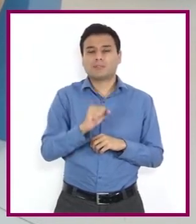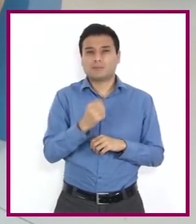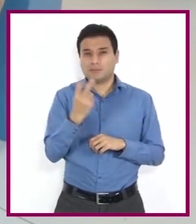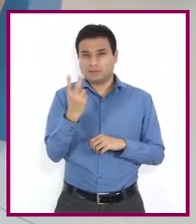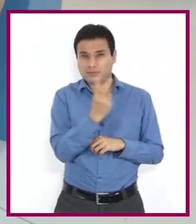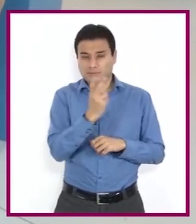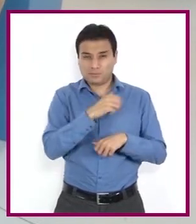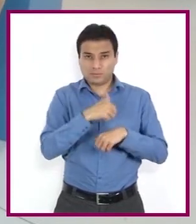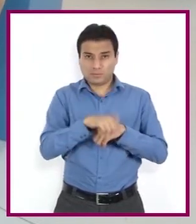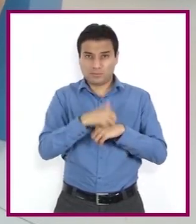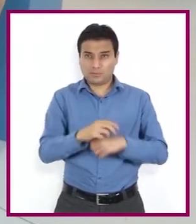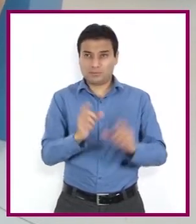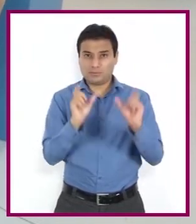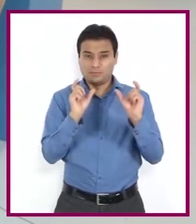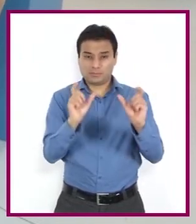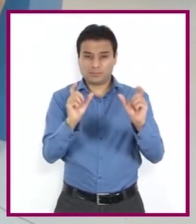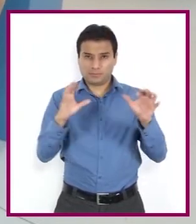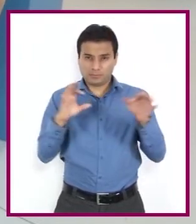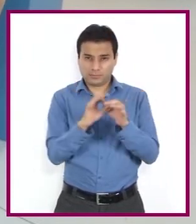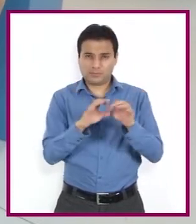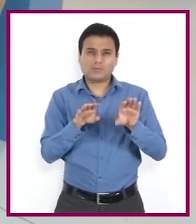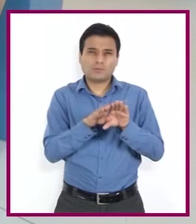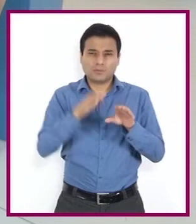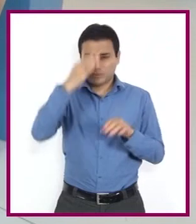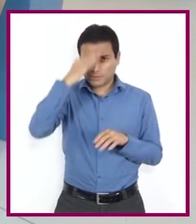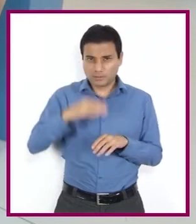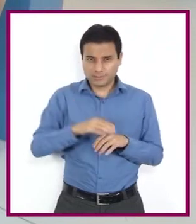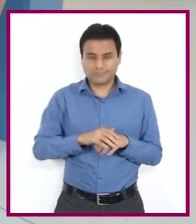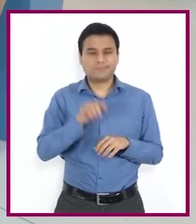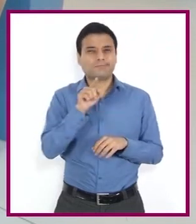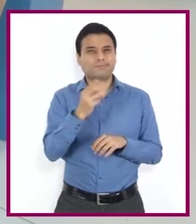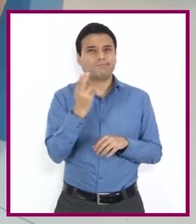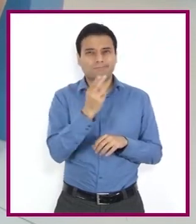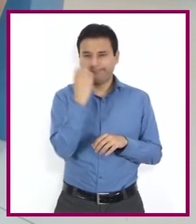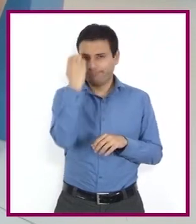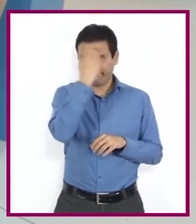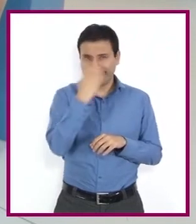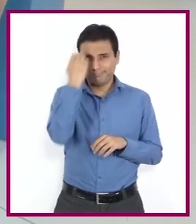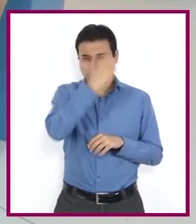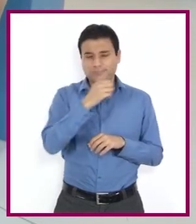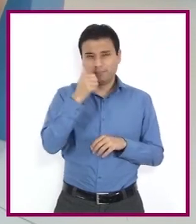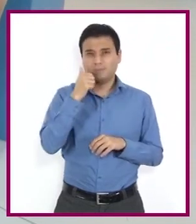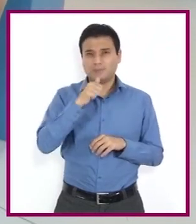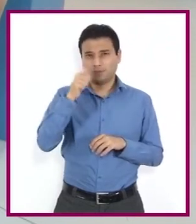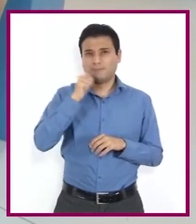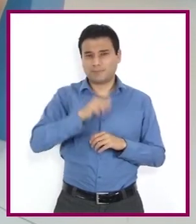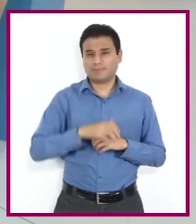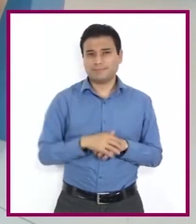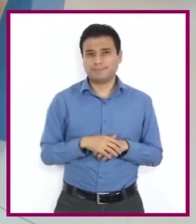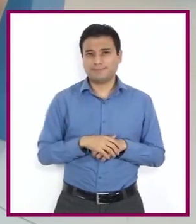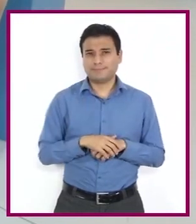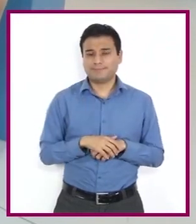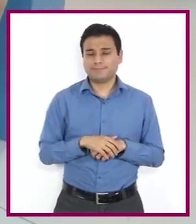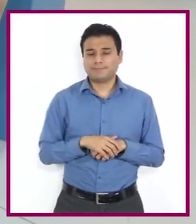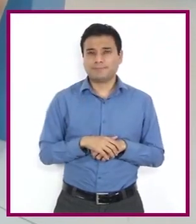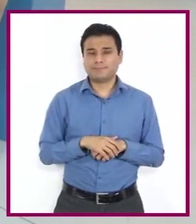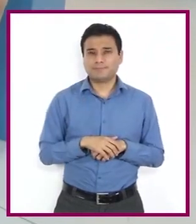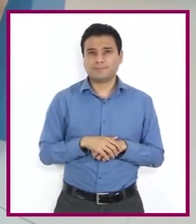inversamente proporcional es analizando los datos horizontalmente, a través de las razones de cada